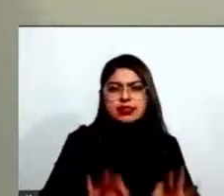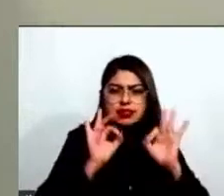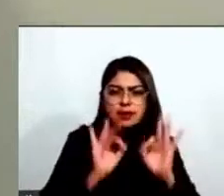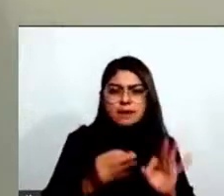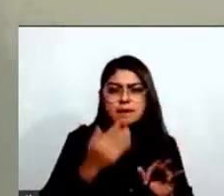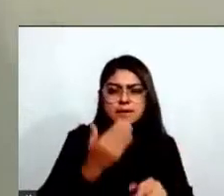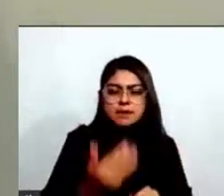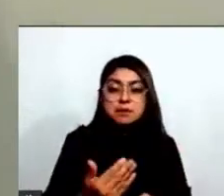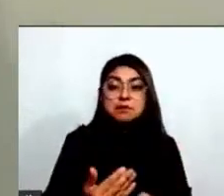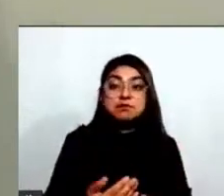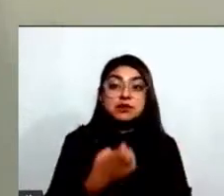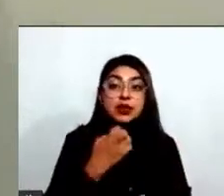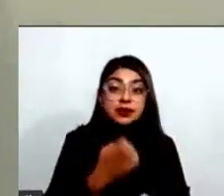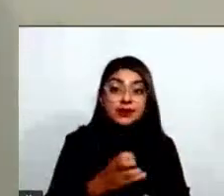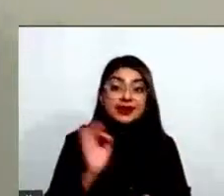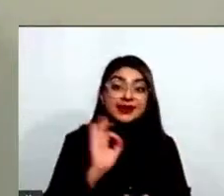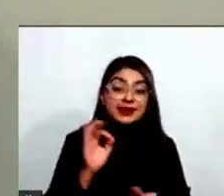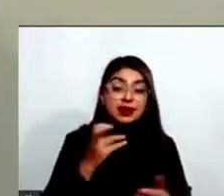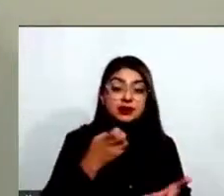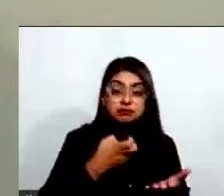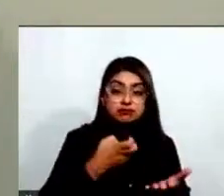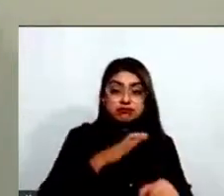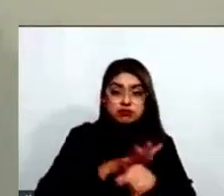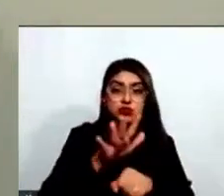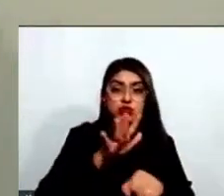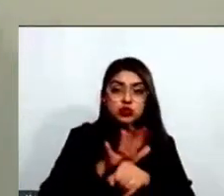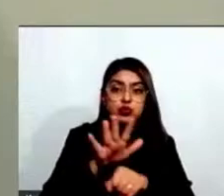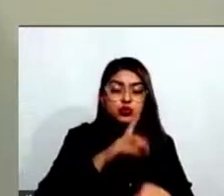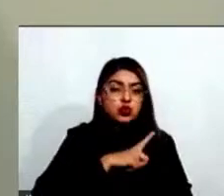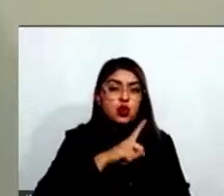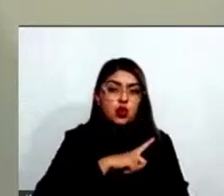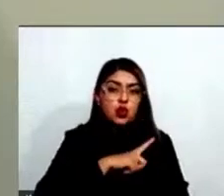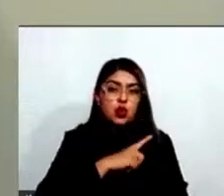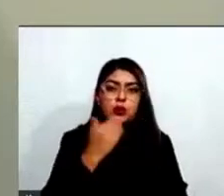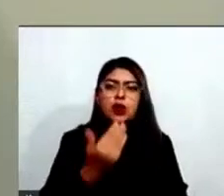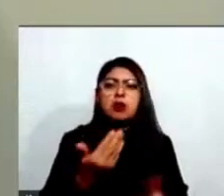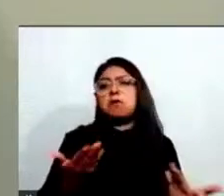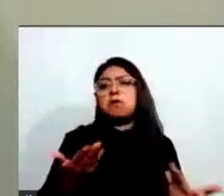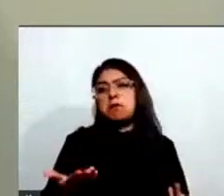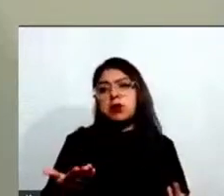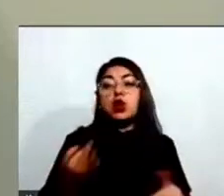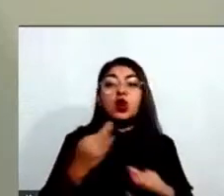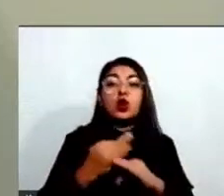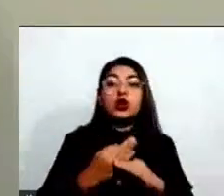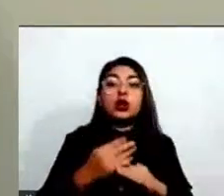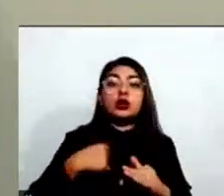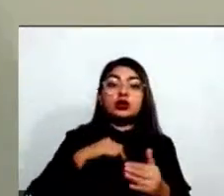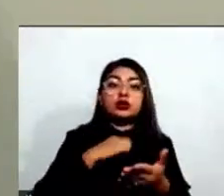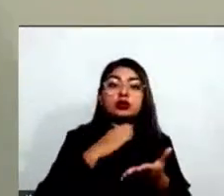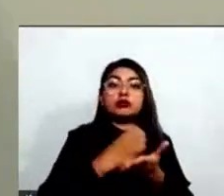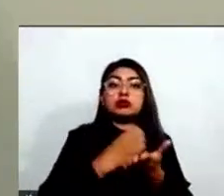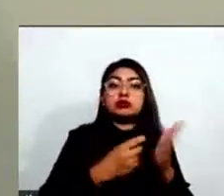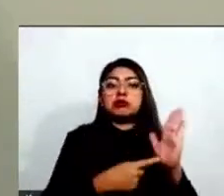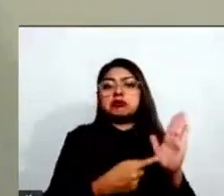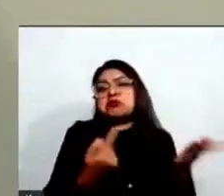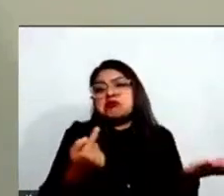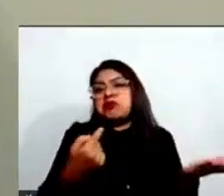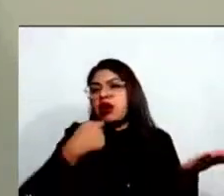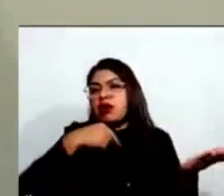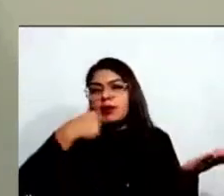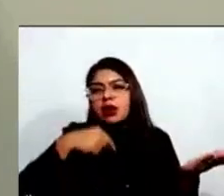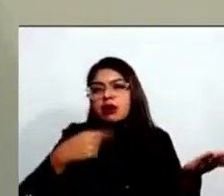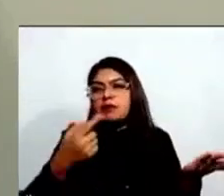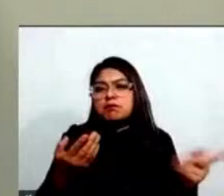fueran suficientes por sí mismos, lo cierto es que la obra que presentamos el día de hoy no tendría ninguna razón de existir.